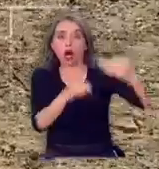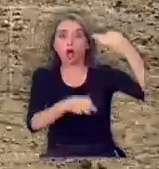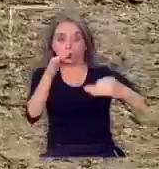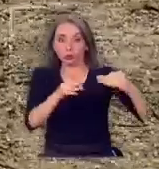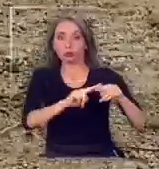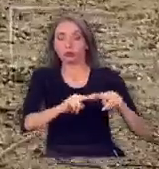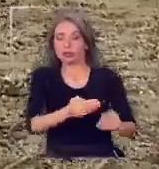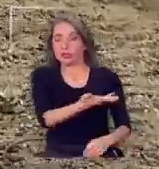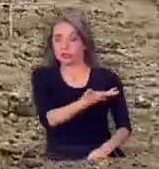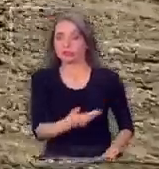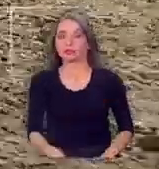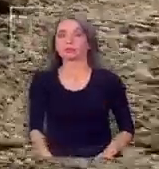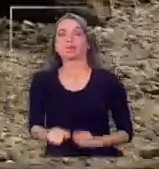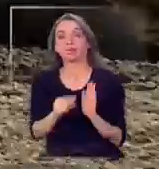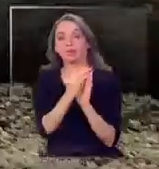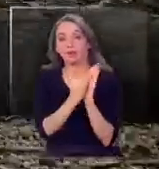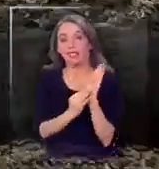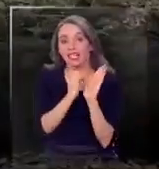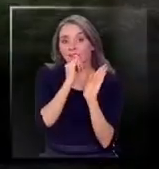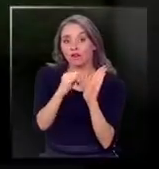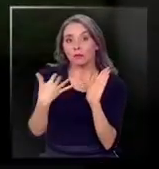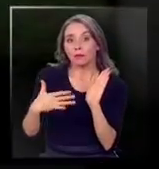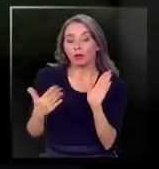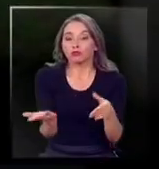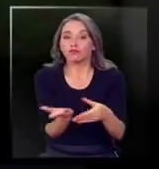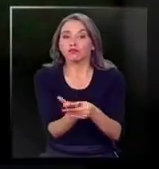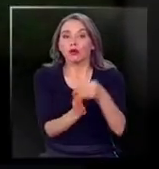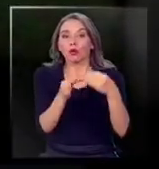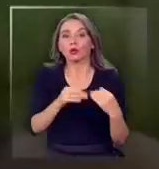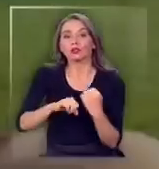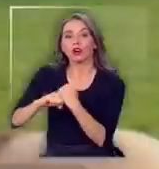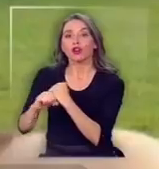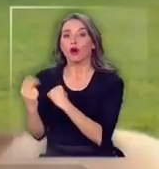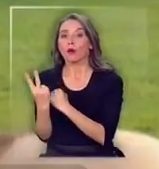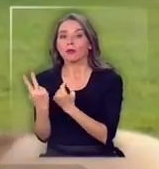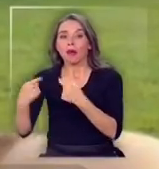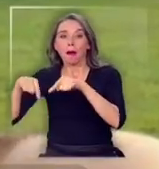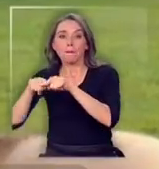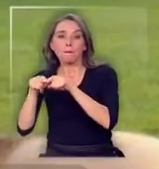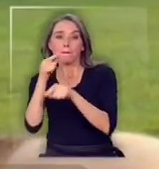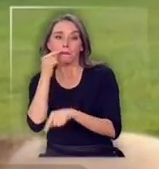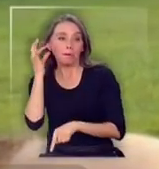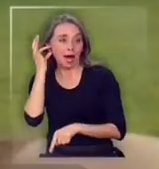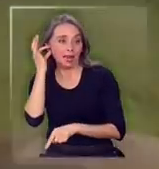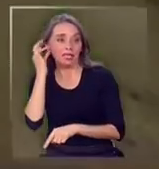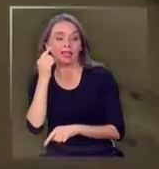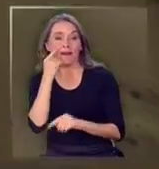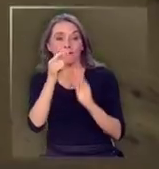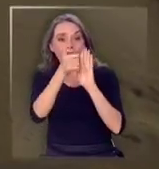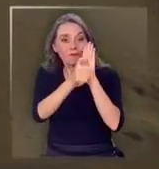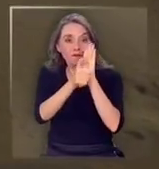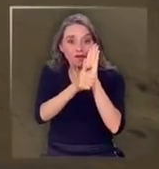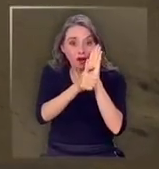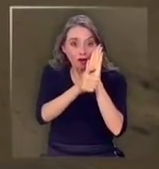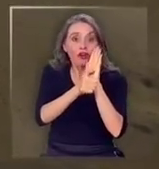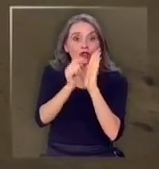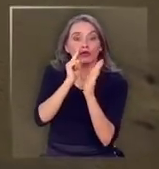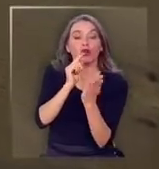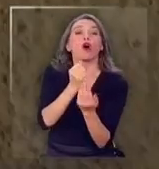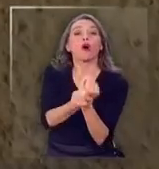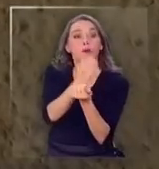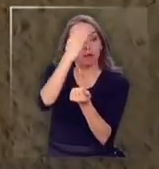justicia. Datos claves que son parte del juicio en contra de la pareja. Registro de un crimen que permitió a la policía